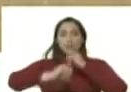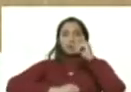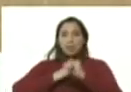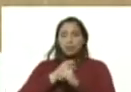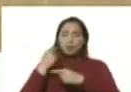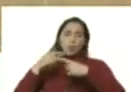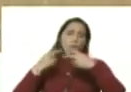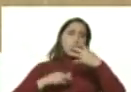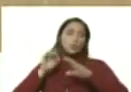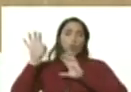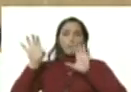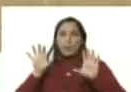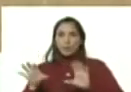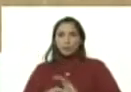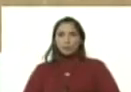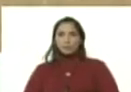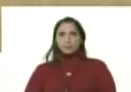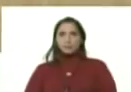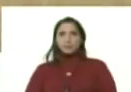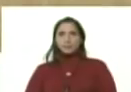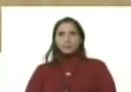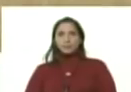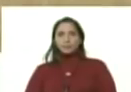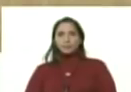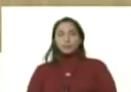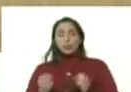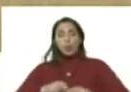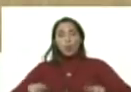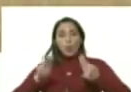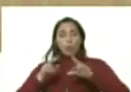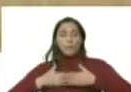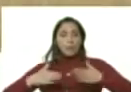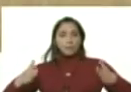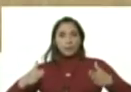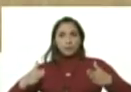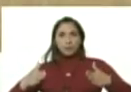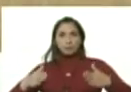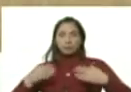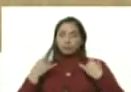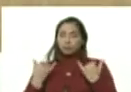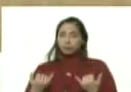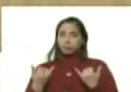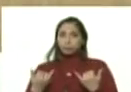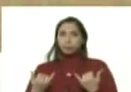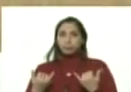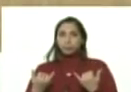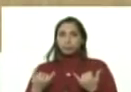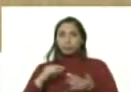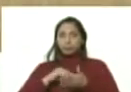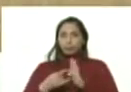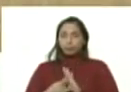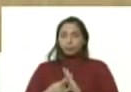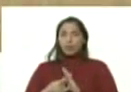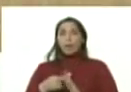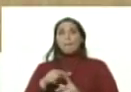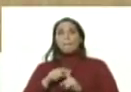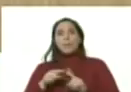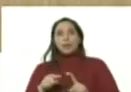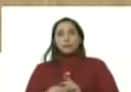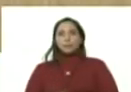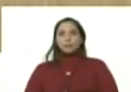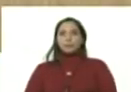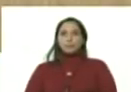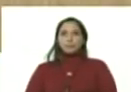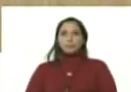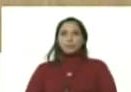otros entes u organismos de Naciones Unidas que permitan actuar en este sentido. Pero ese asunto, ese, como